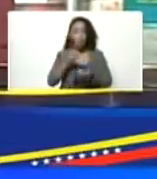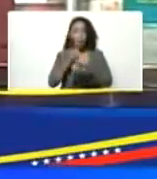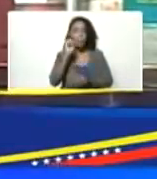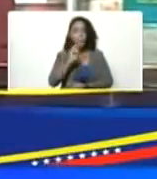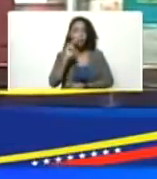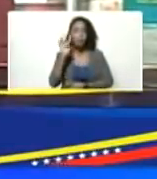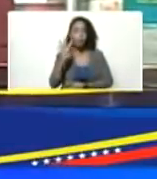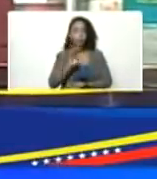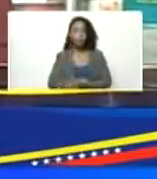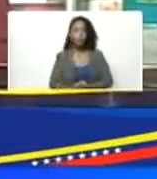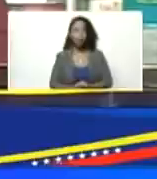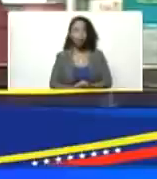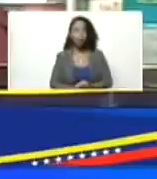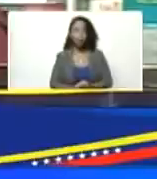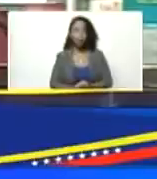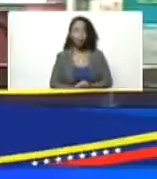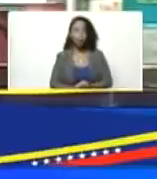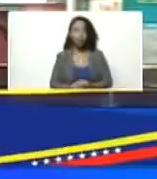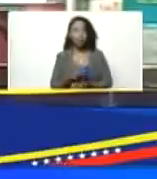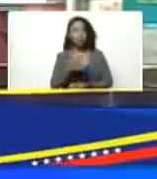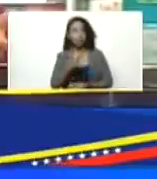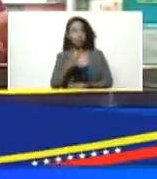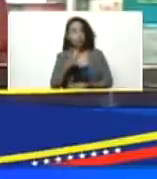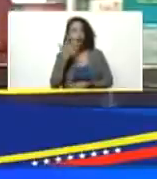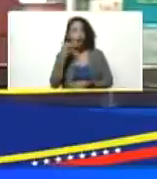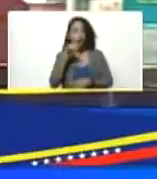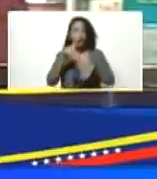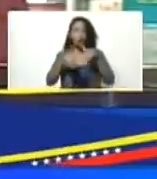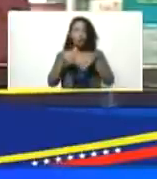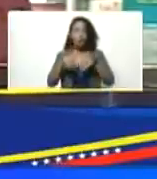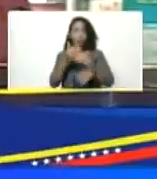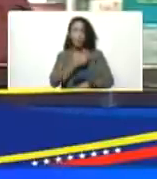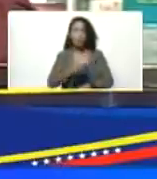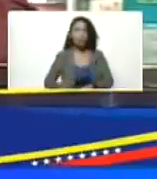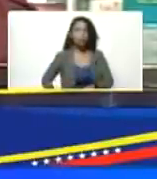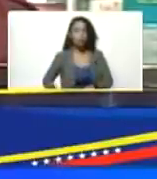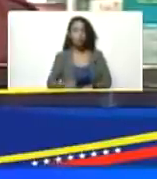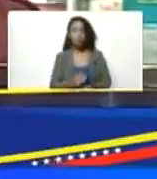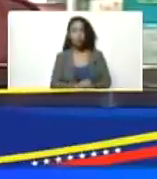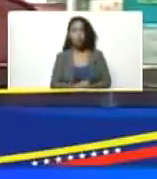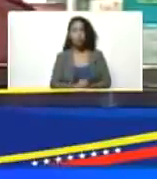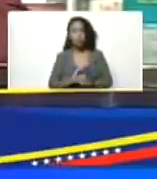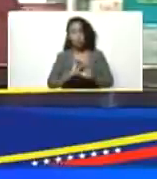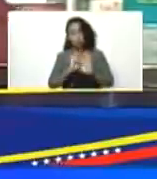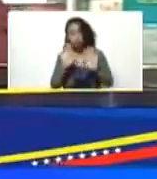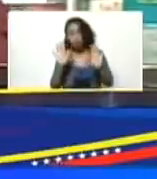2024 parece que hay elecciones presidenciales, claro.